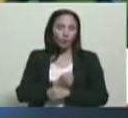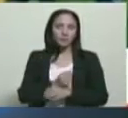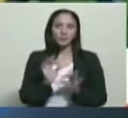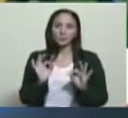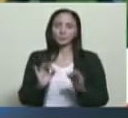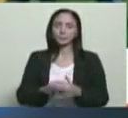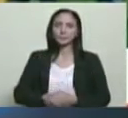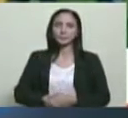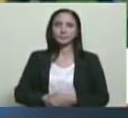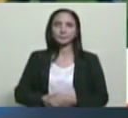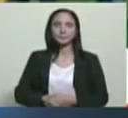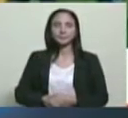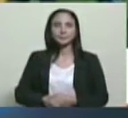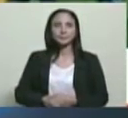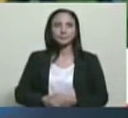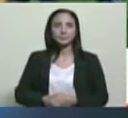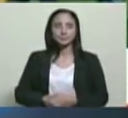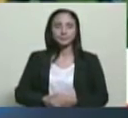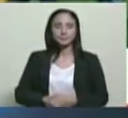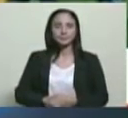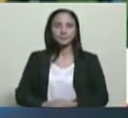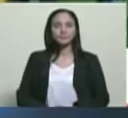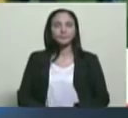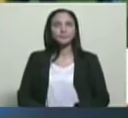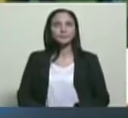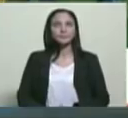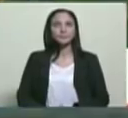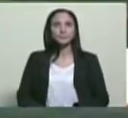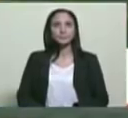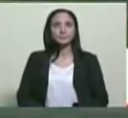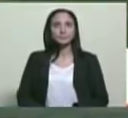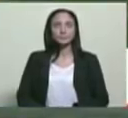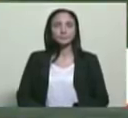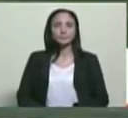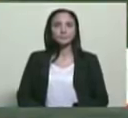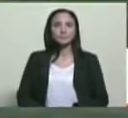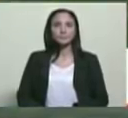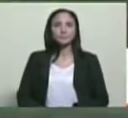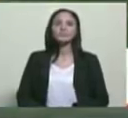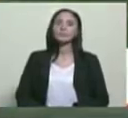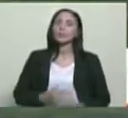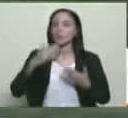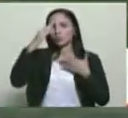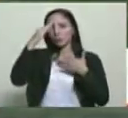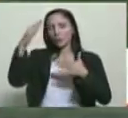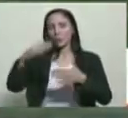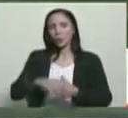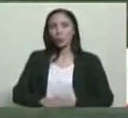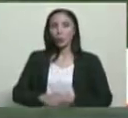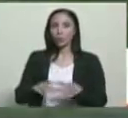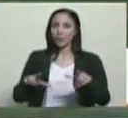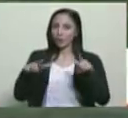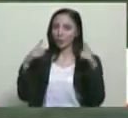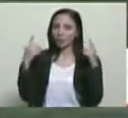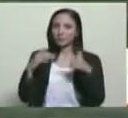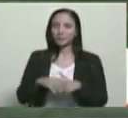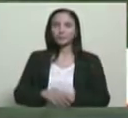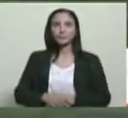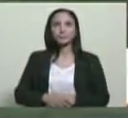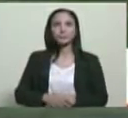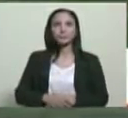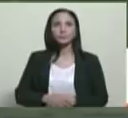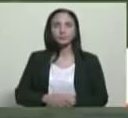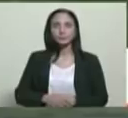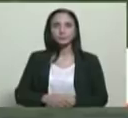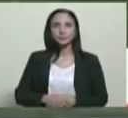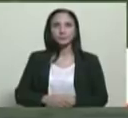expandir y a multiplicar experiencias como esta. Un fuerte abrazo, presidente. Excelente, un saludo a mis compatriotas de Ciudad Caribia y de La